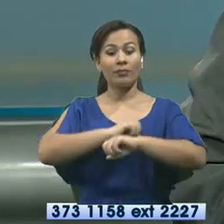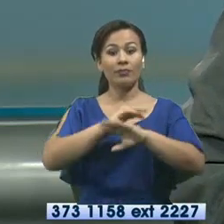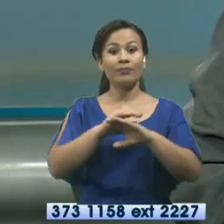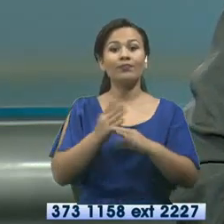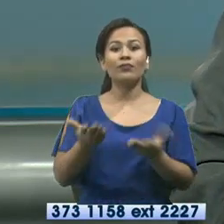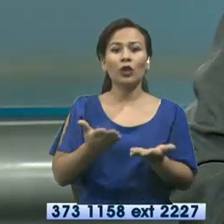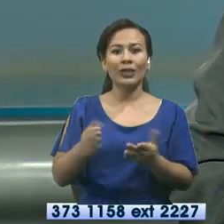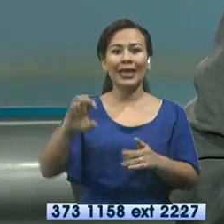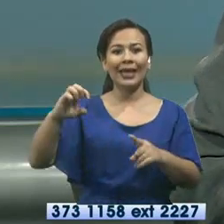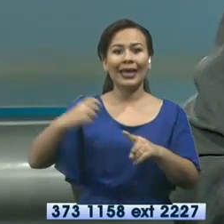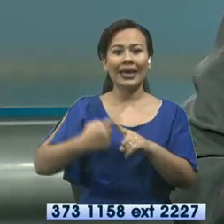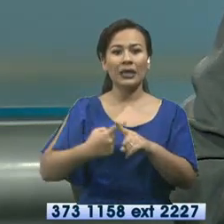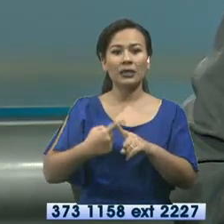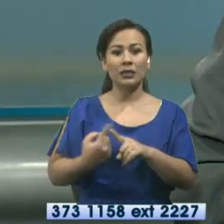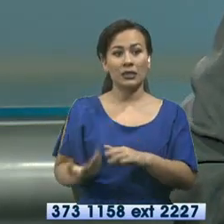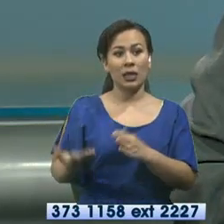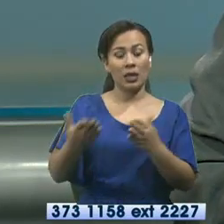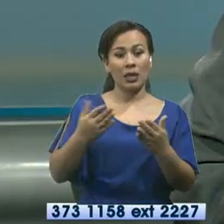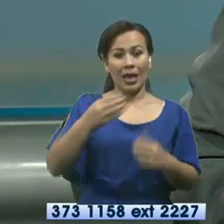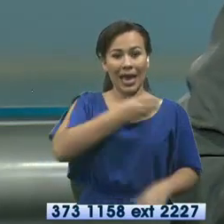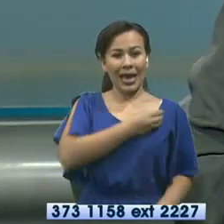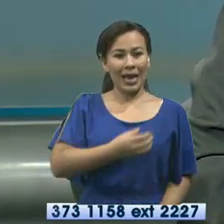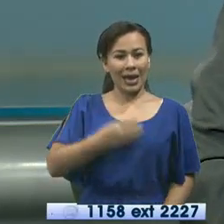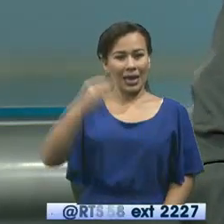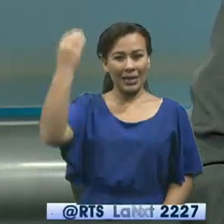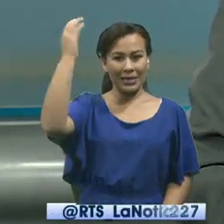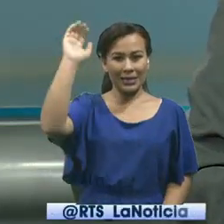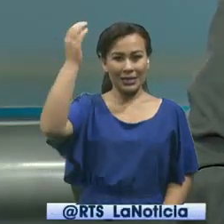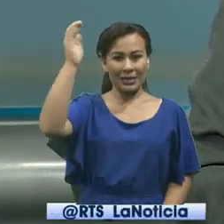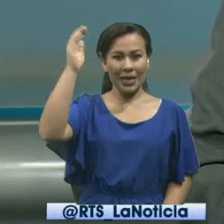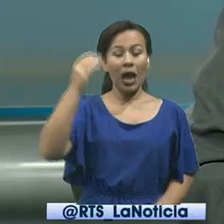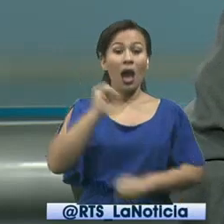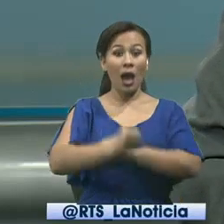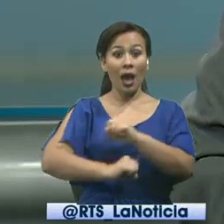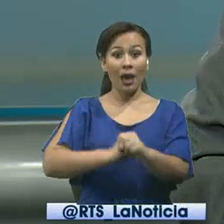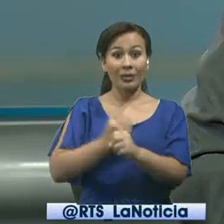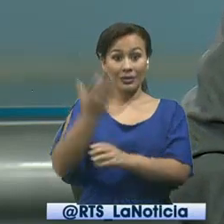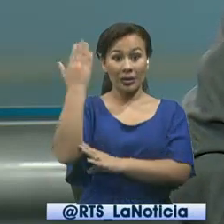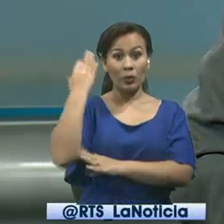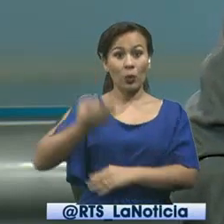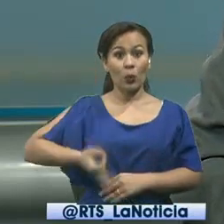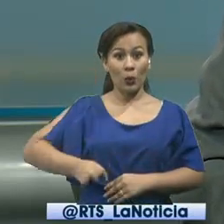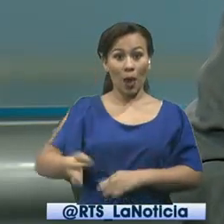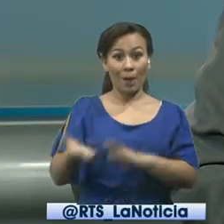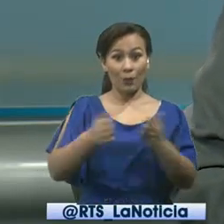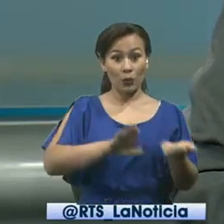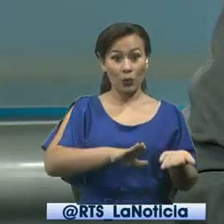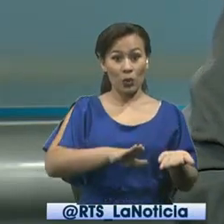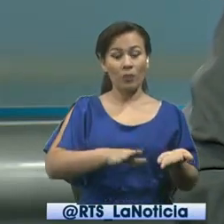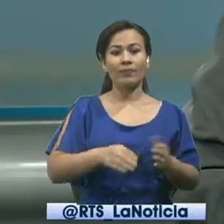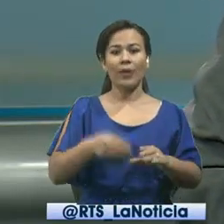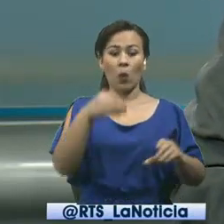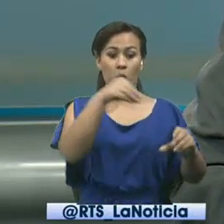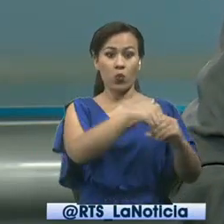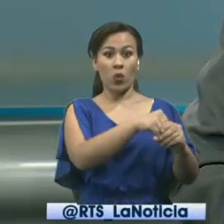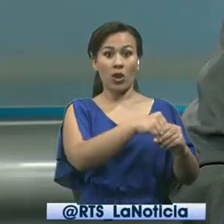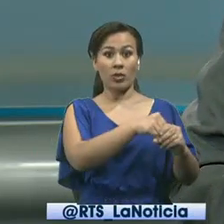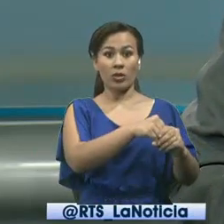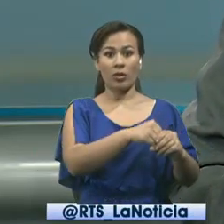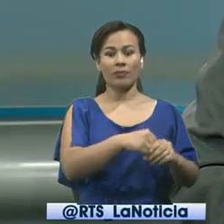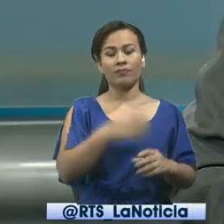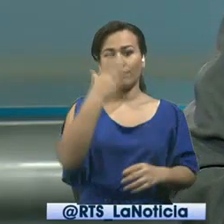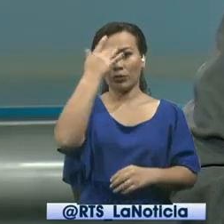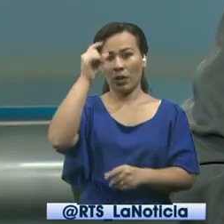la ex reina del Cantón Durán, hecho que ocurrió el año anterior. El proceso había sido archivado por el dictamen del